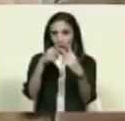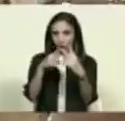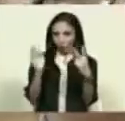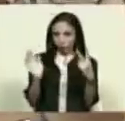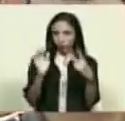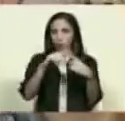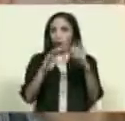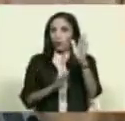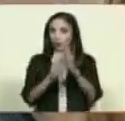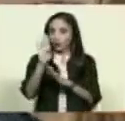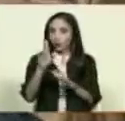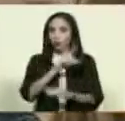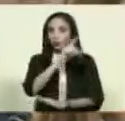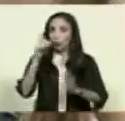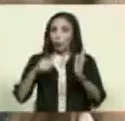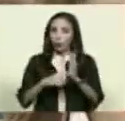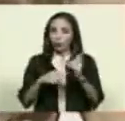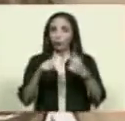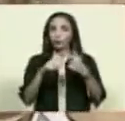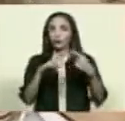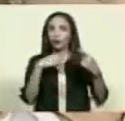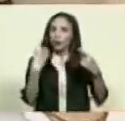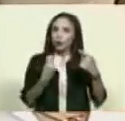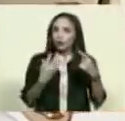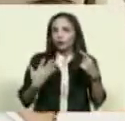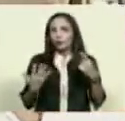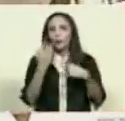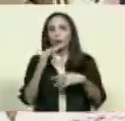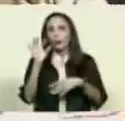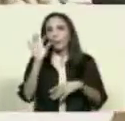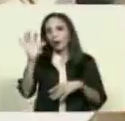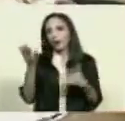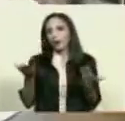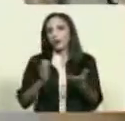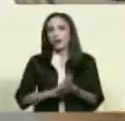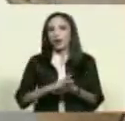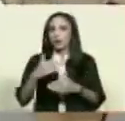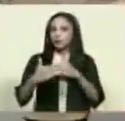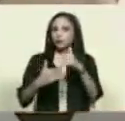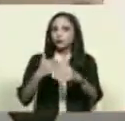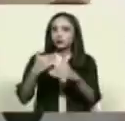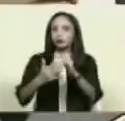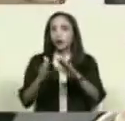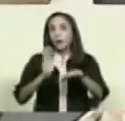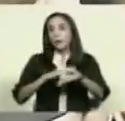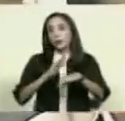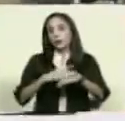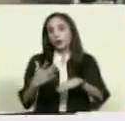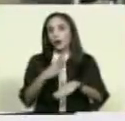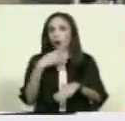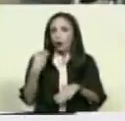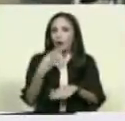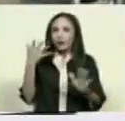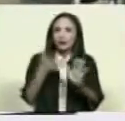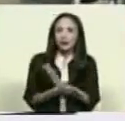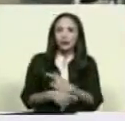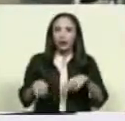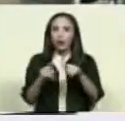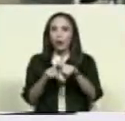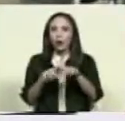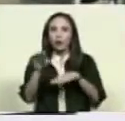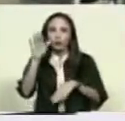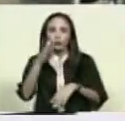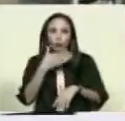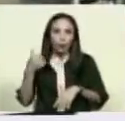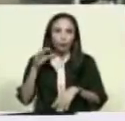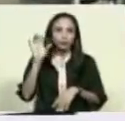desarrollo. Cuando digo la juventud, digo el país, digo la patria. Porque hablar de juventud es hablar de la patria, es hablar de